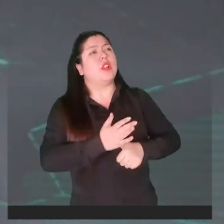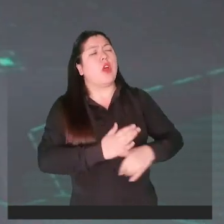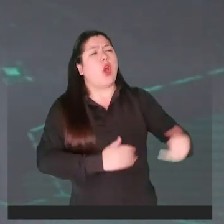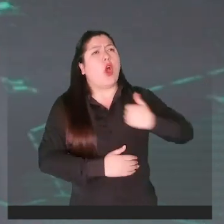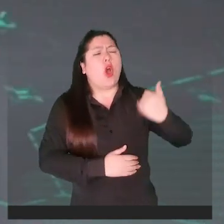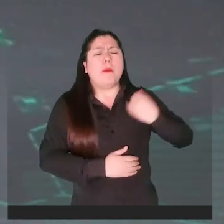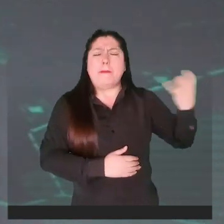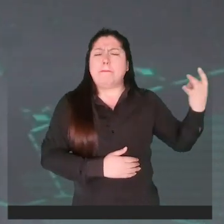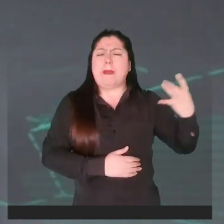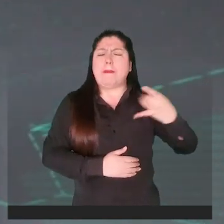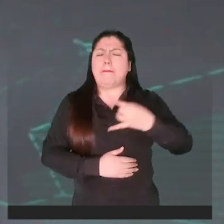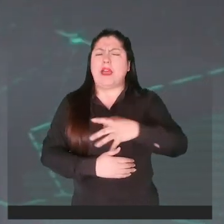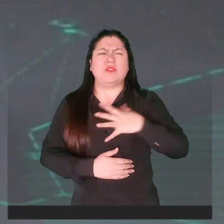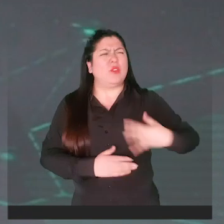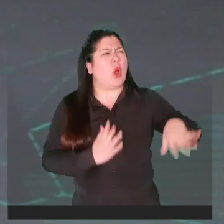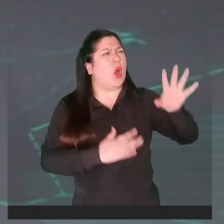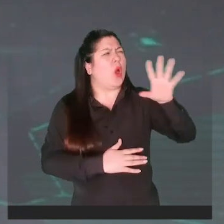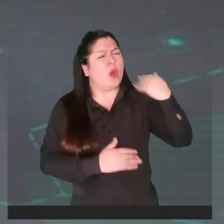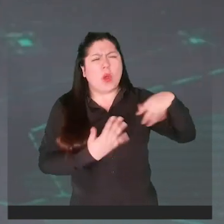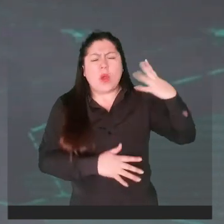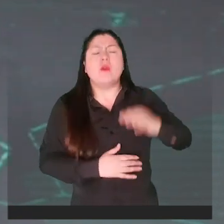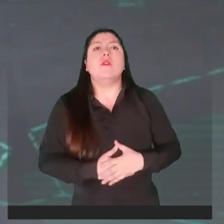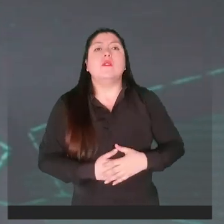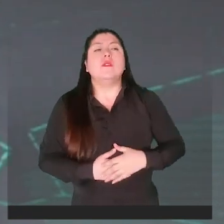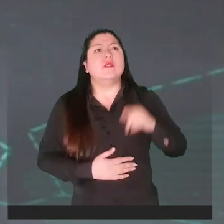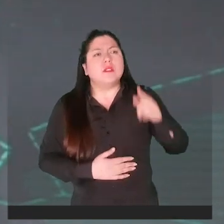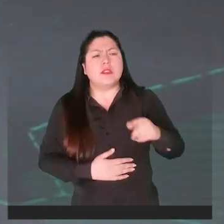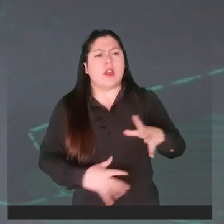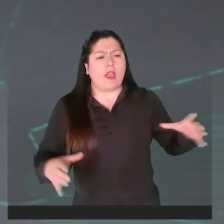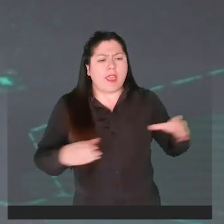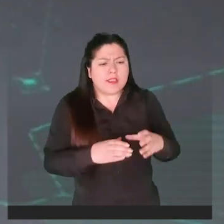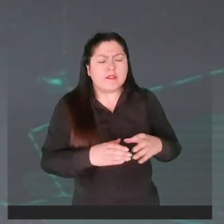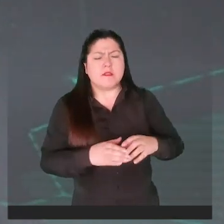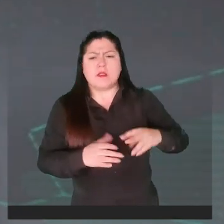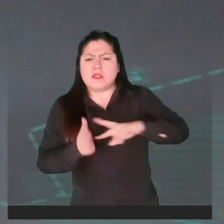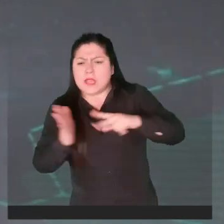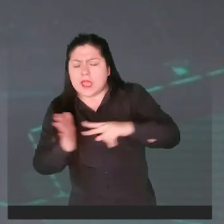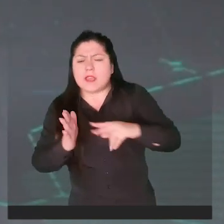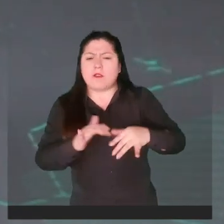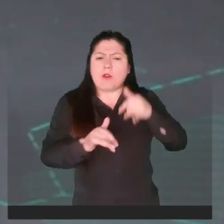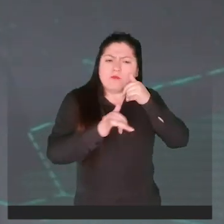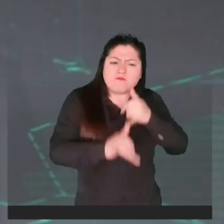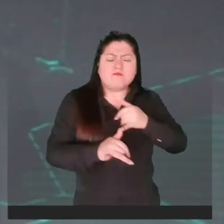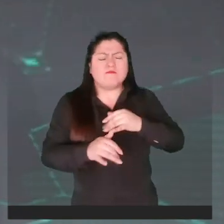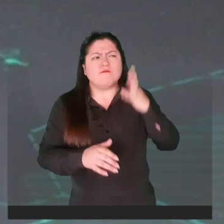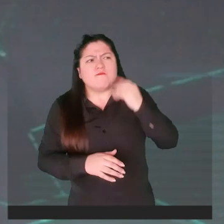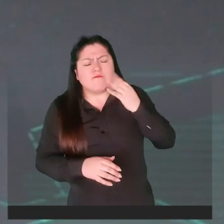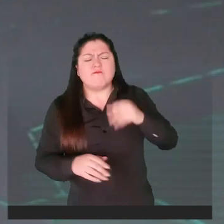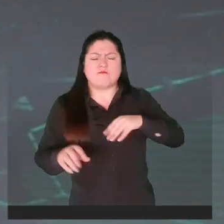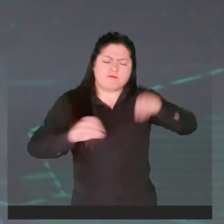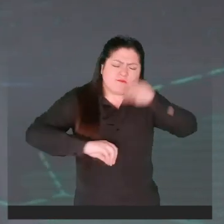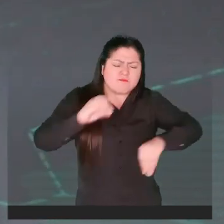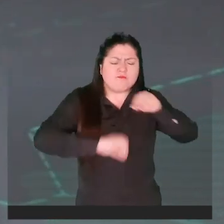país, sino con un equipo también de ingenieros, de técnicos, de expertos, que armonizan la función de